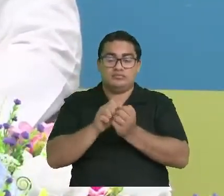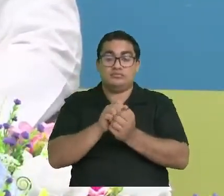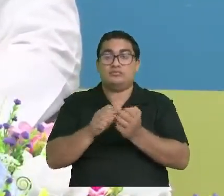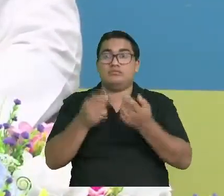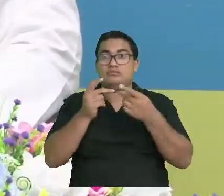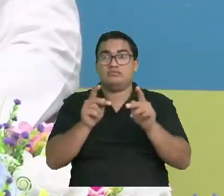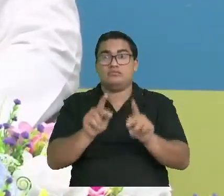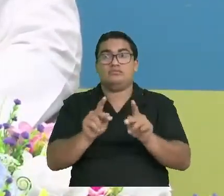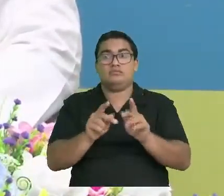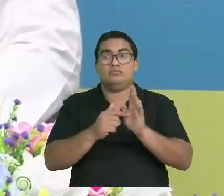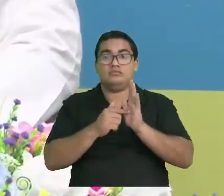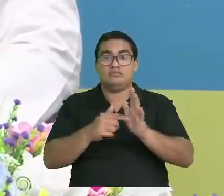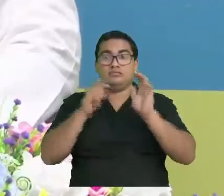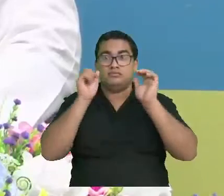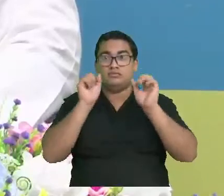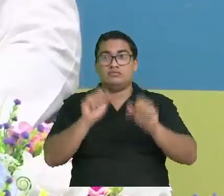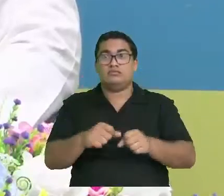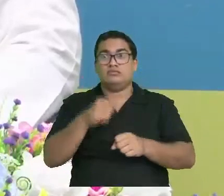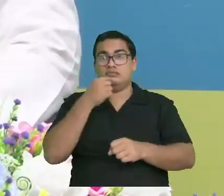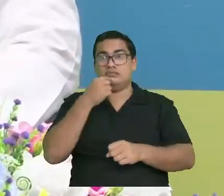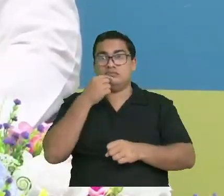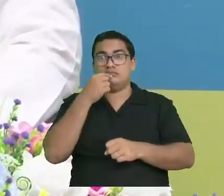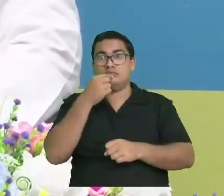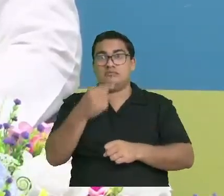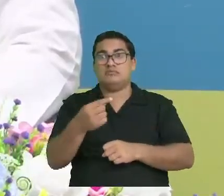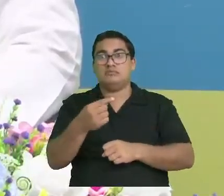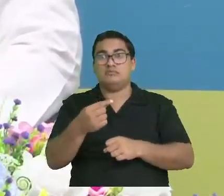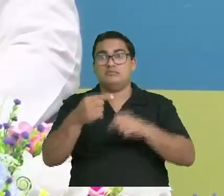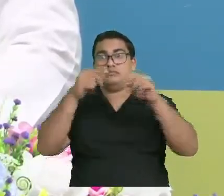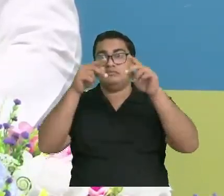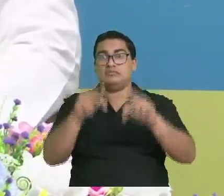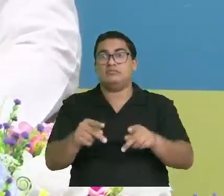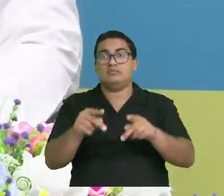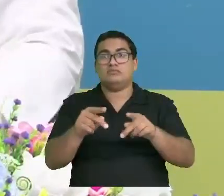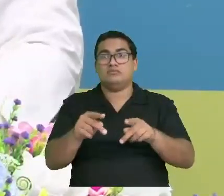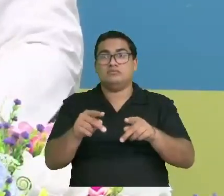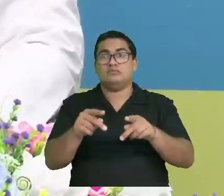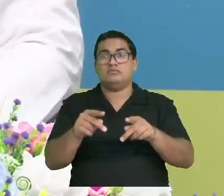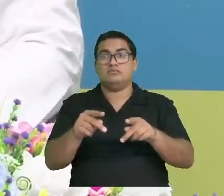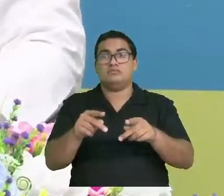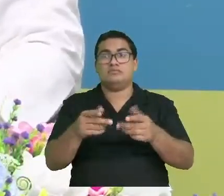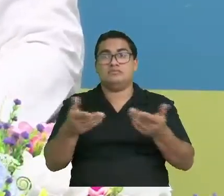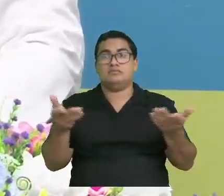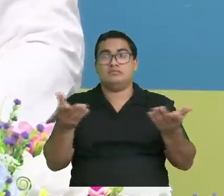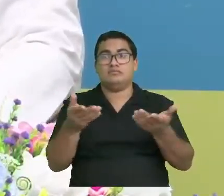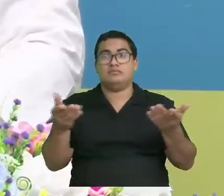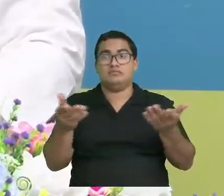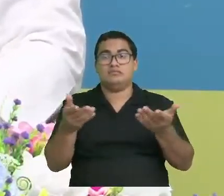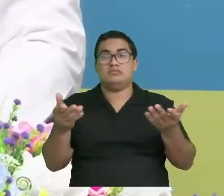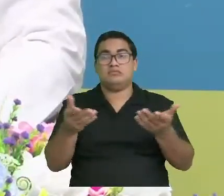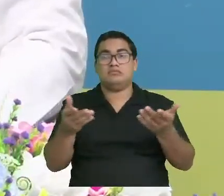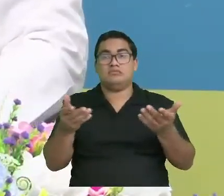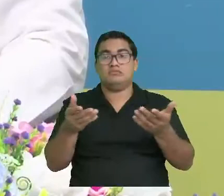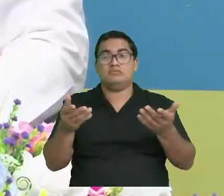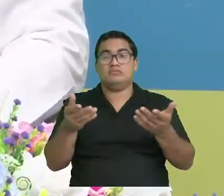eso, para poder llegar a eso, el bruxismo tiene que estar completamente resuelto, porque el paciente no se le van a colocar